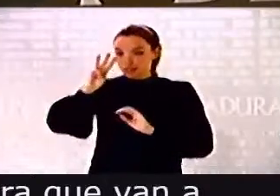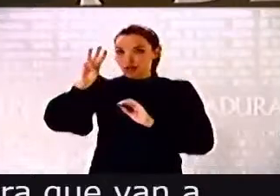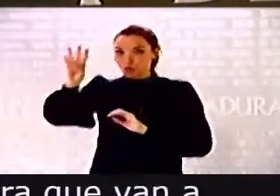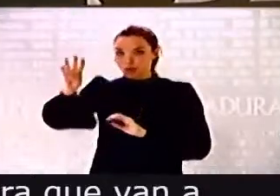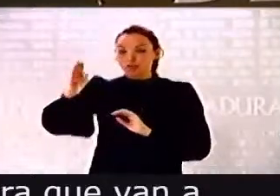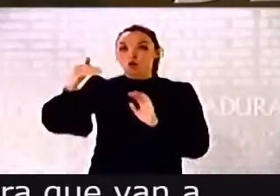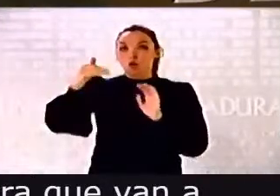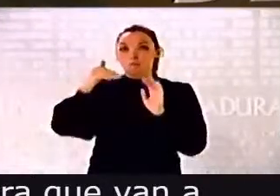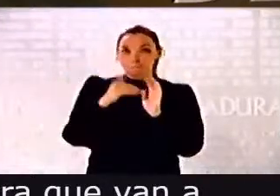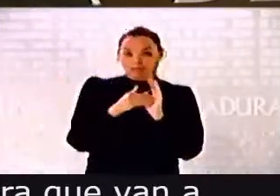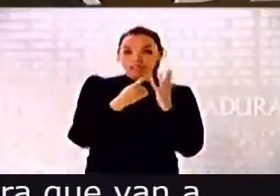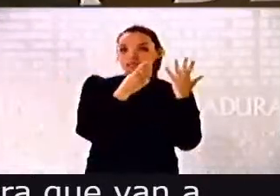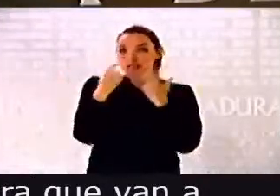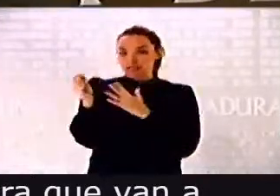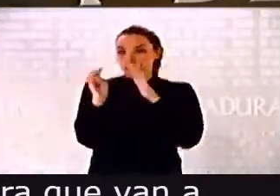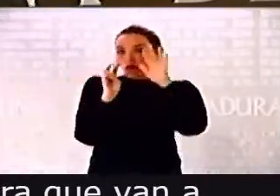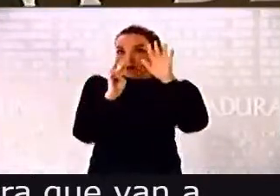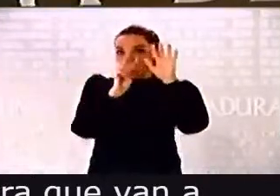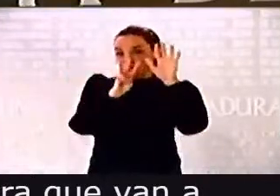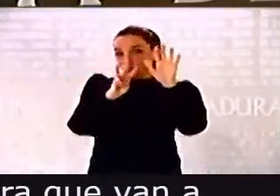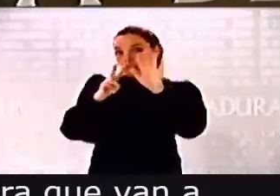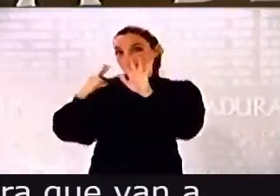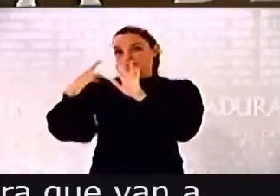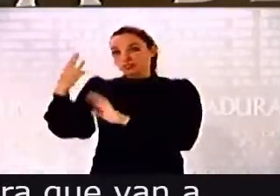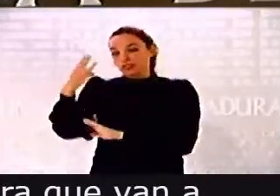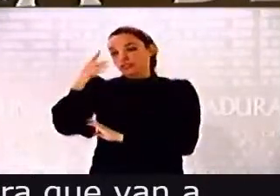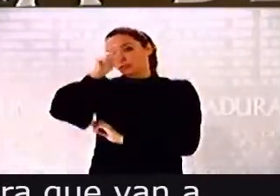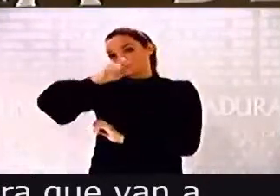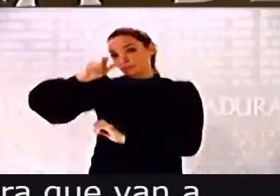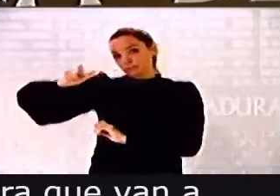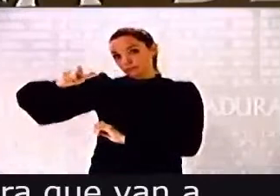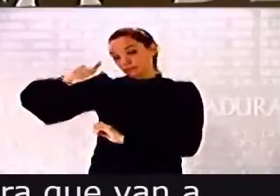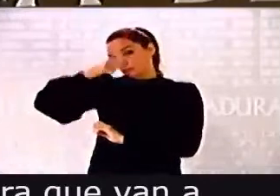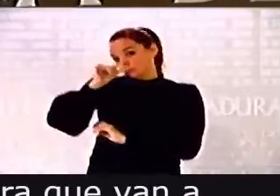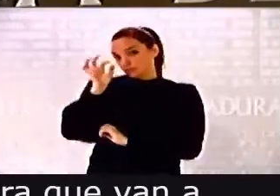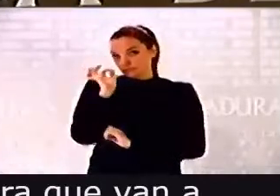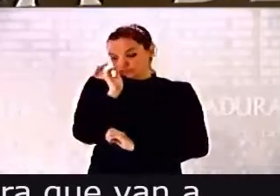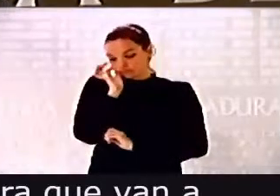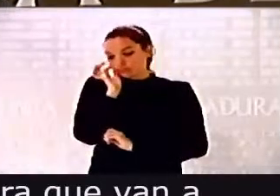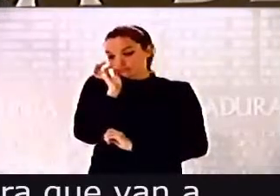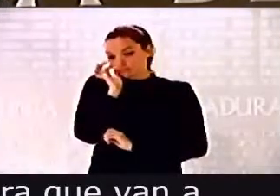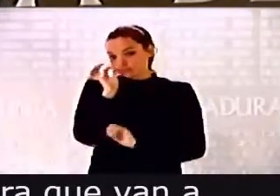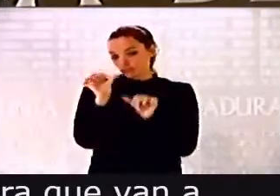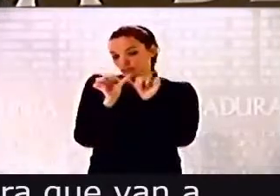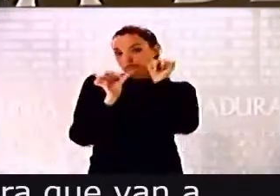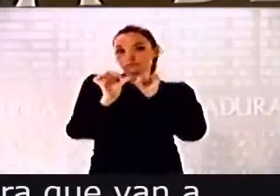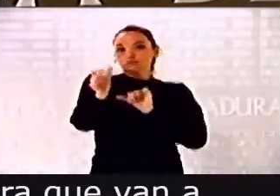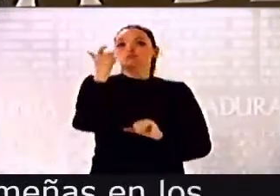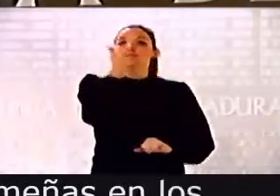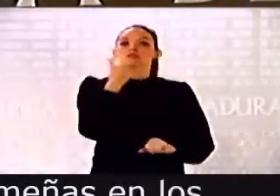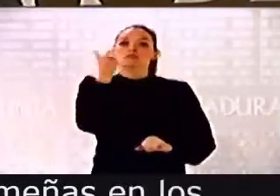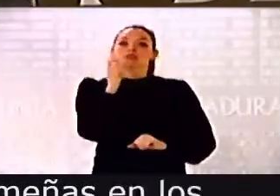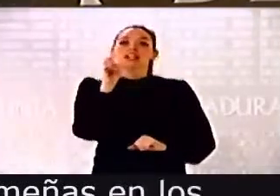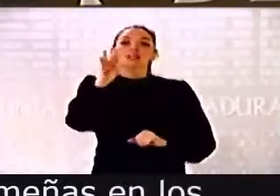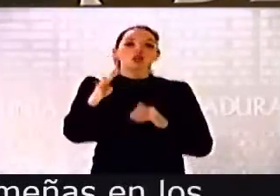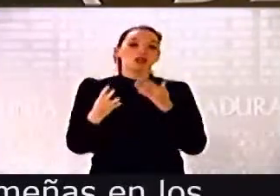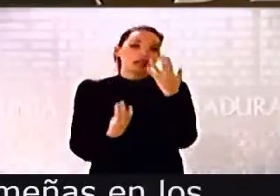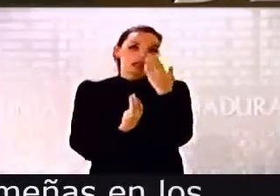334.683 extremeños y extremeñas en los próximos 14 días.